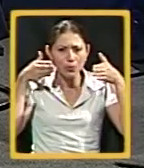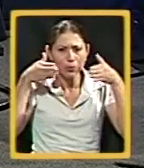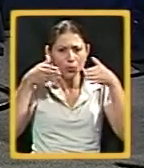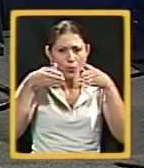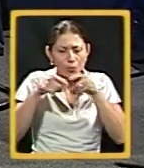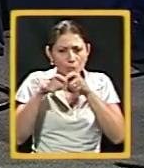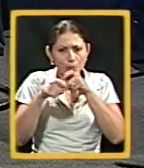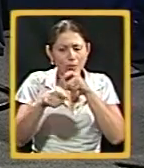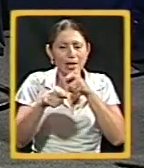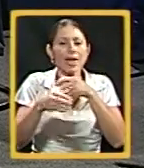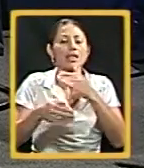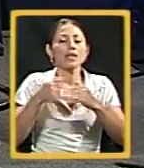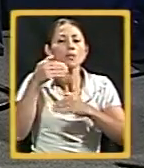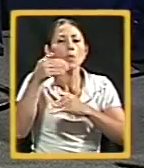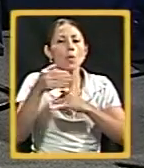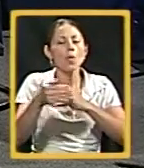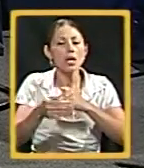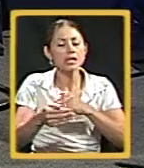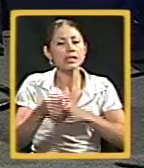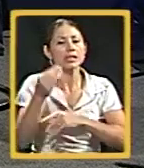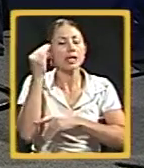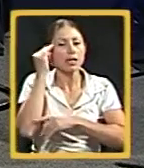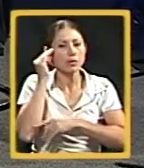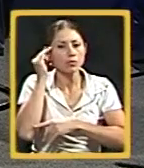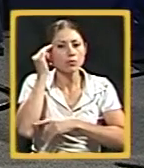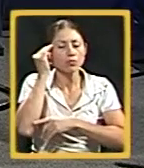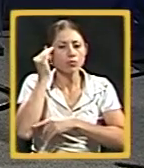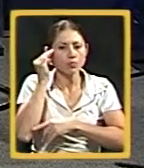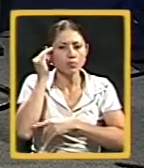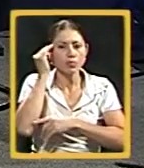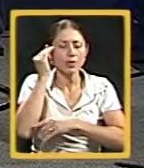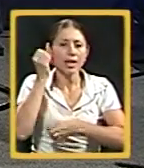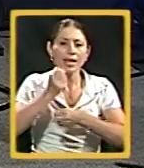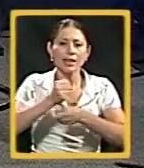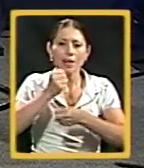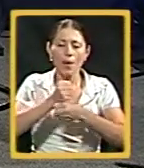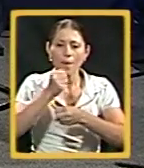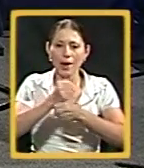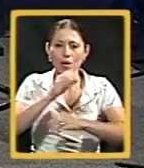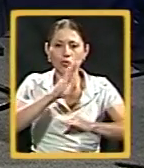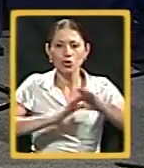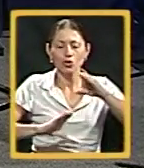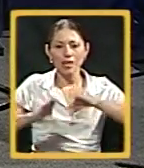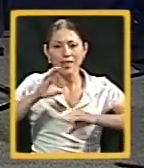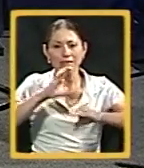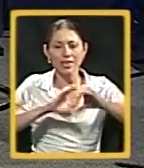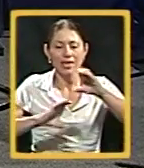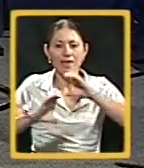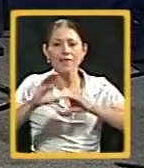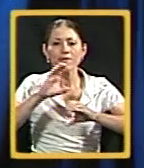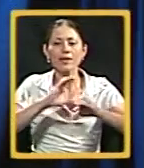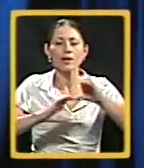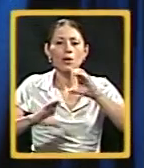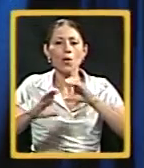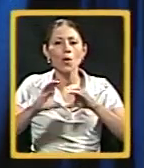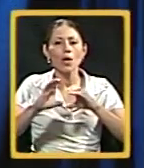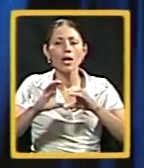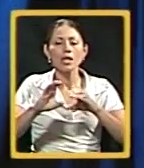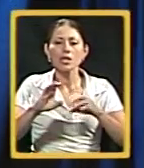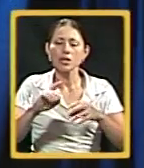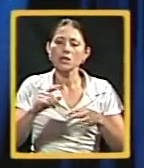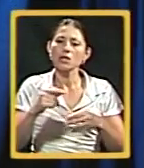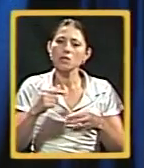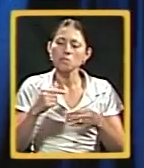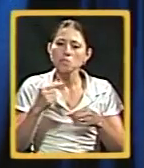Luego, como que se va madurando en el mismo quehacer científico que uno realiza y va